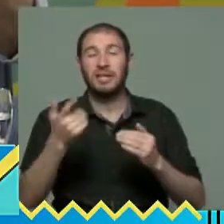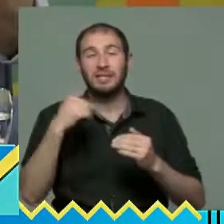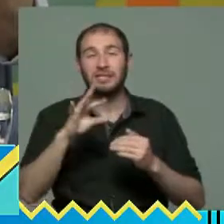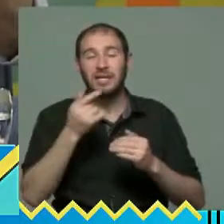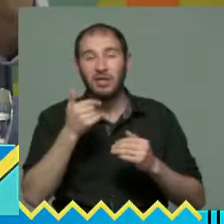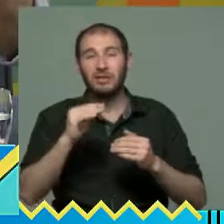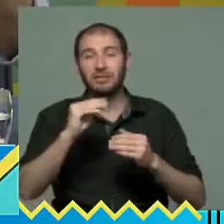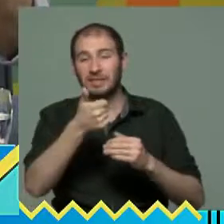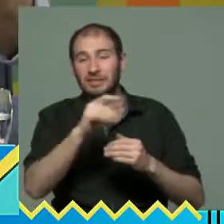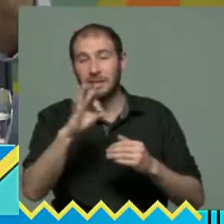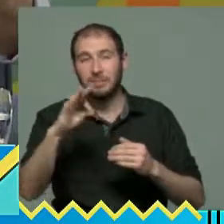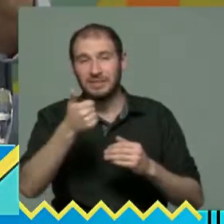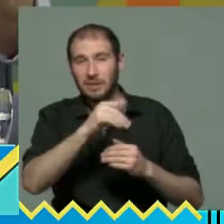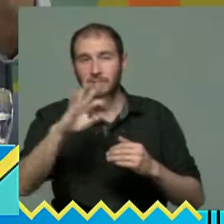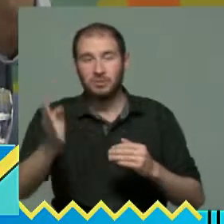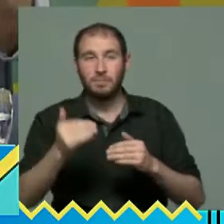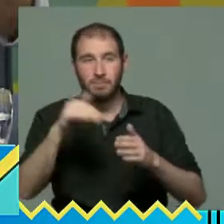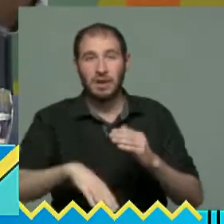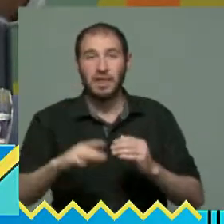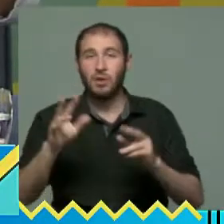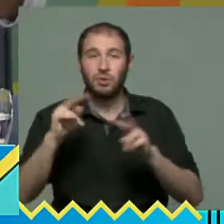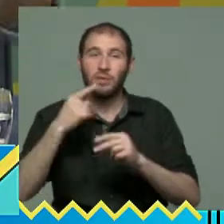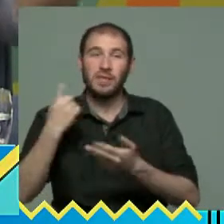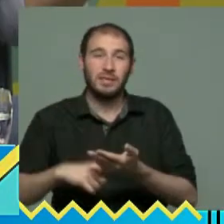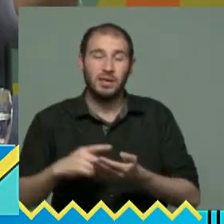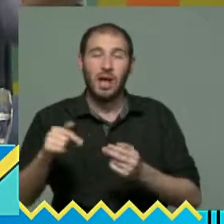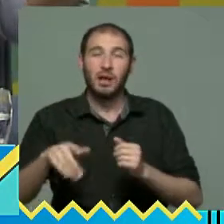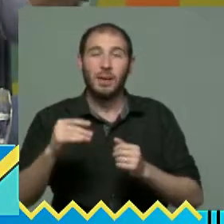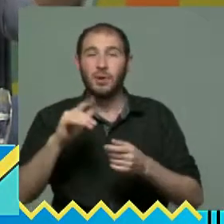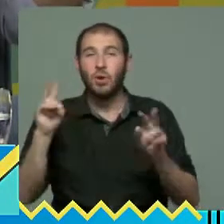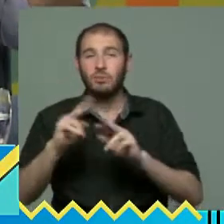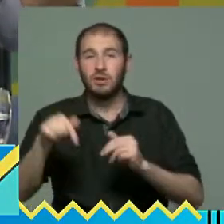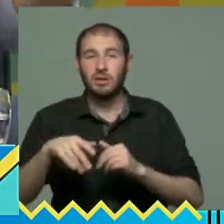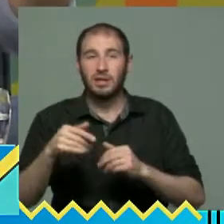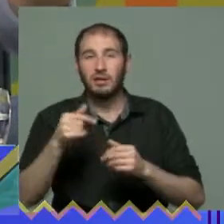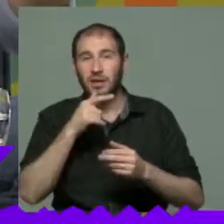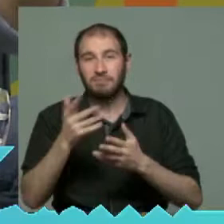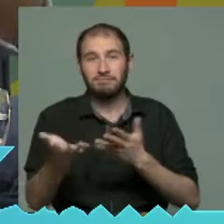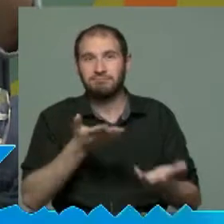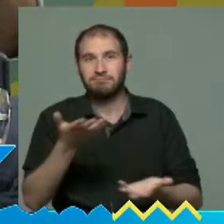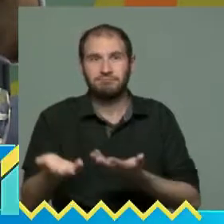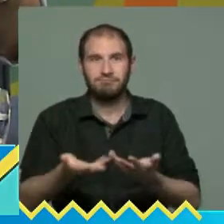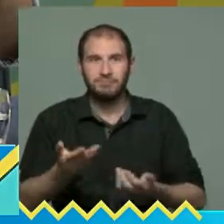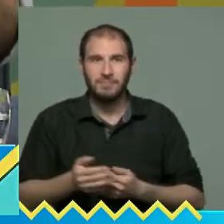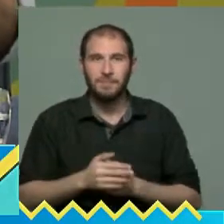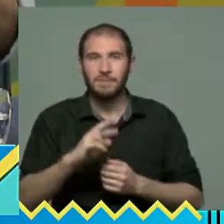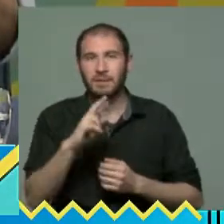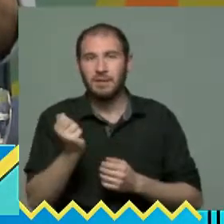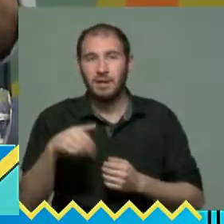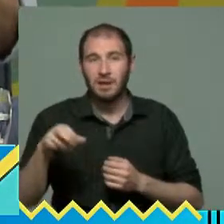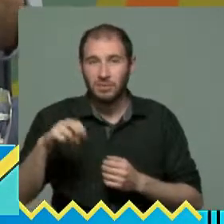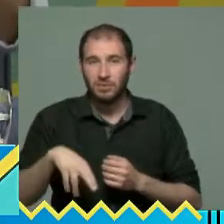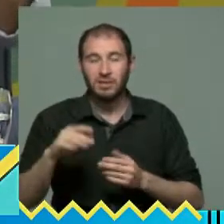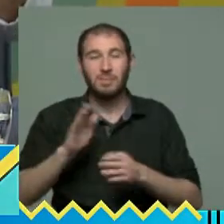Cornejo y le quedaba en manos del justicialismo la posibilidad de decidir. Ahora no, el justicialismo se transformó en la nube de Úbeda y Ramón tiene la